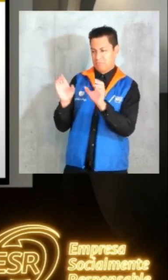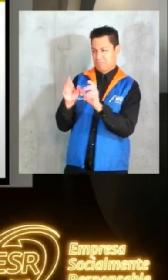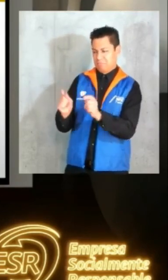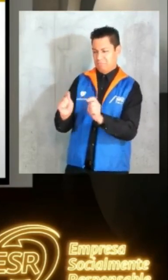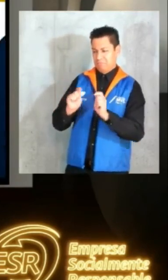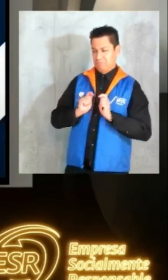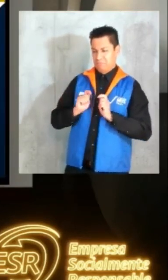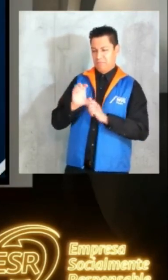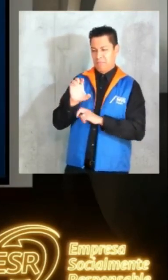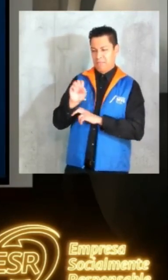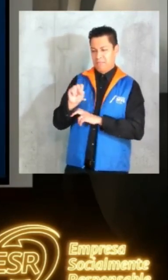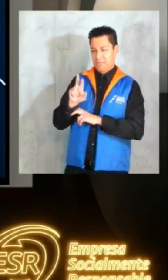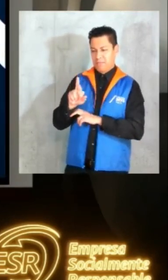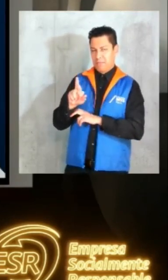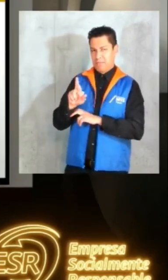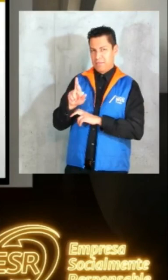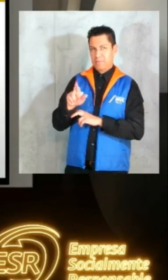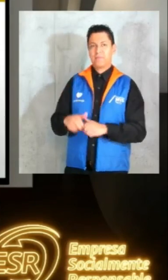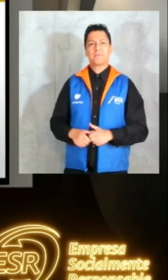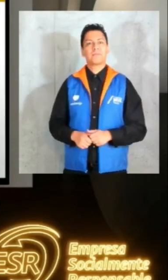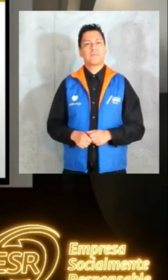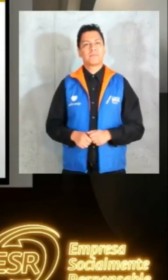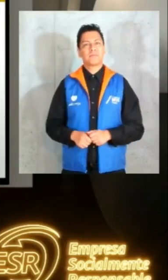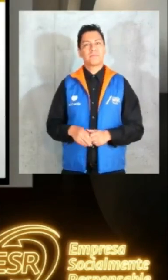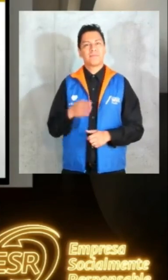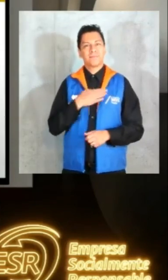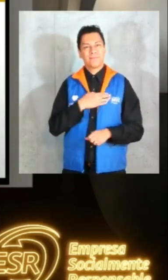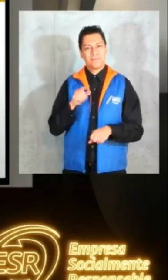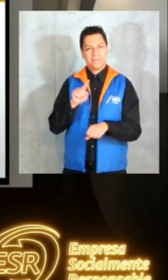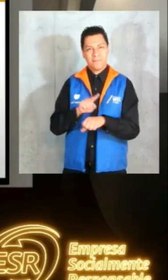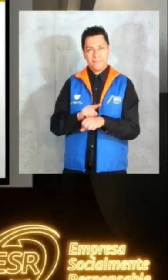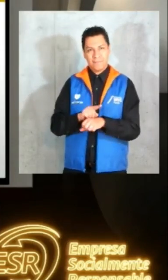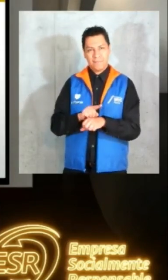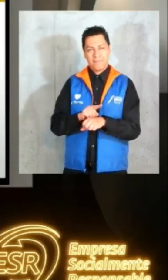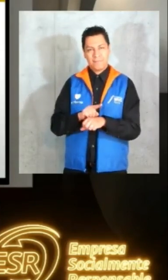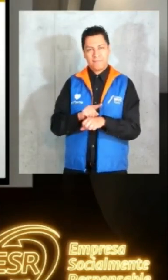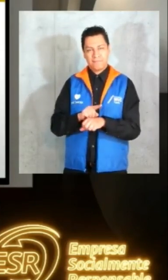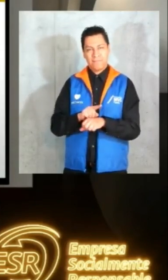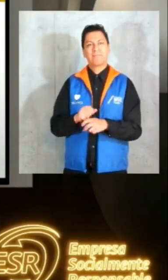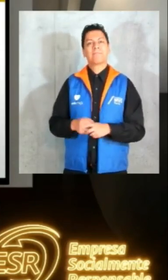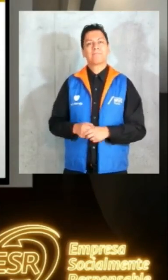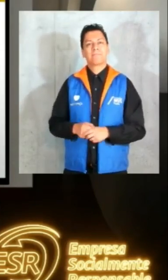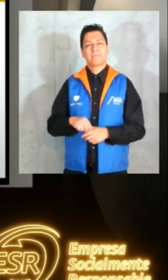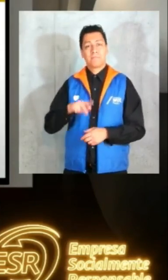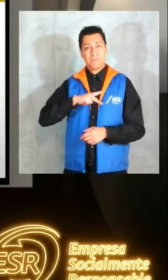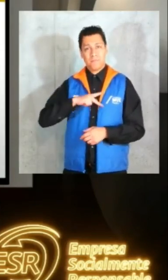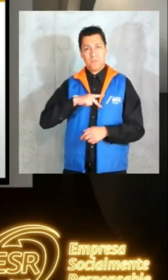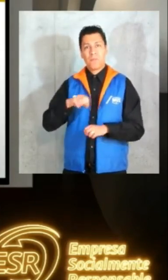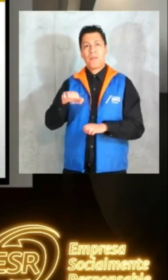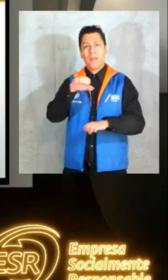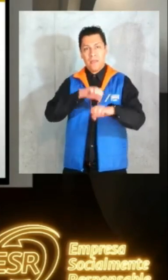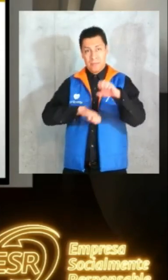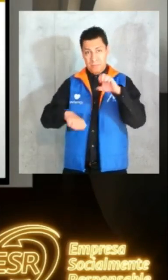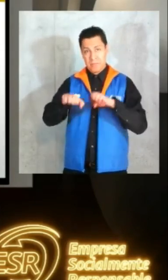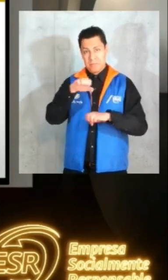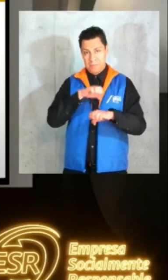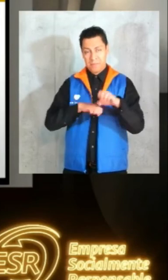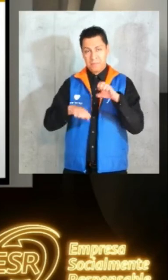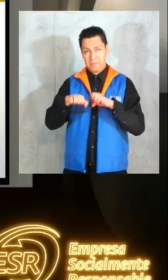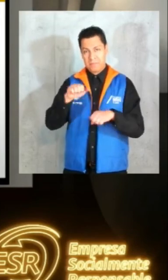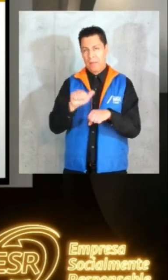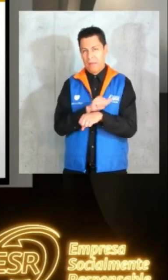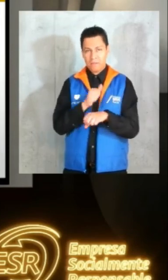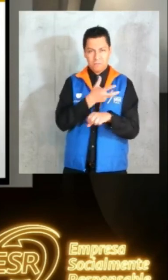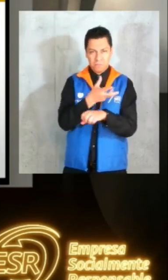socialmente responsable. Gracias. Buen día, mi nombre es Brenda Alvarado Nara. Nuestra empresa es Corporación Química